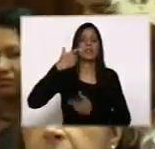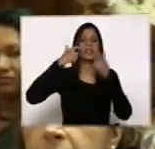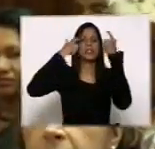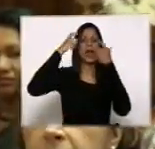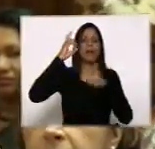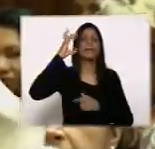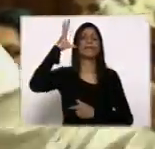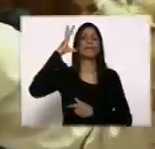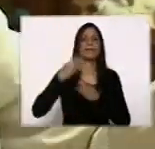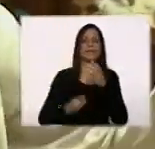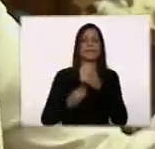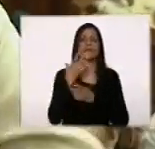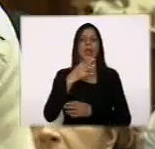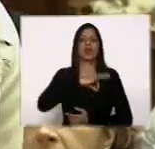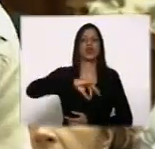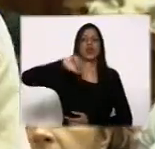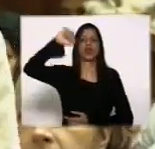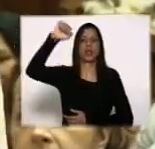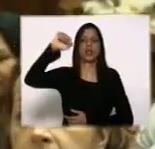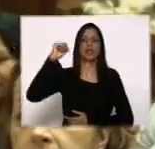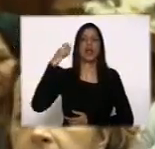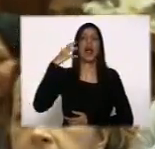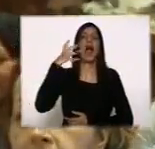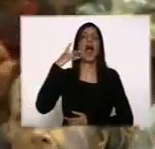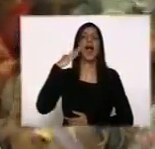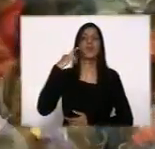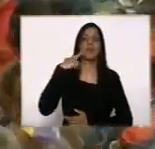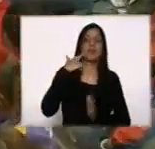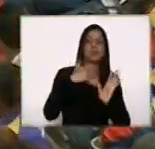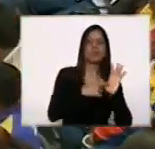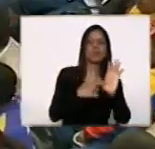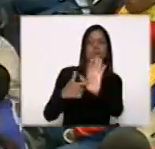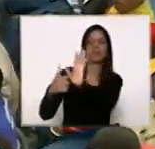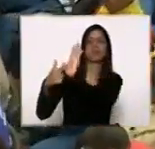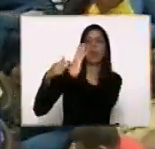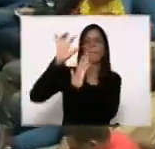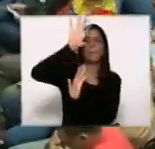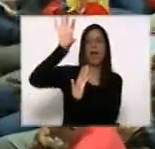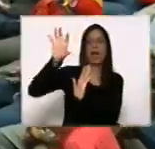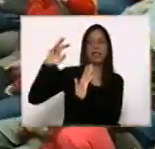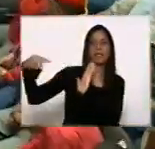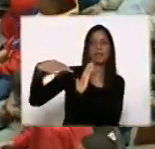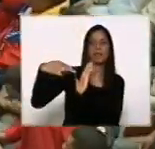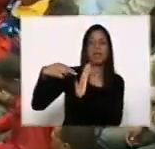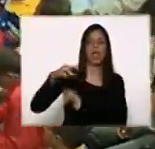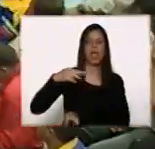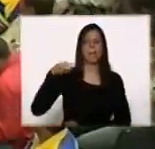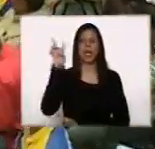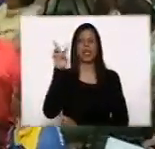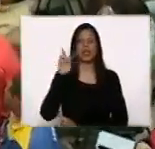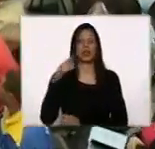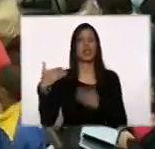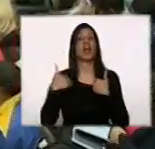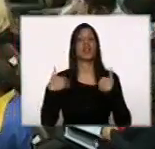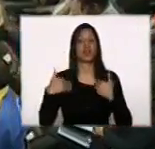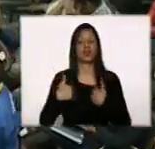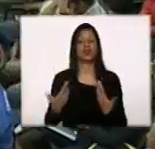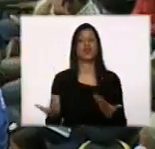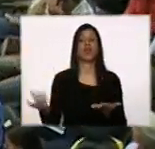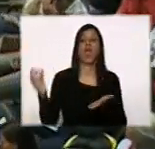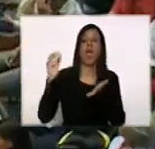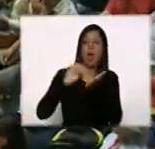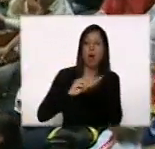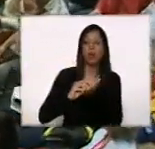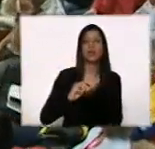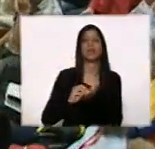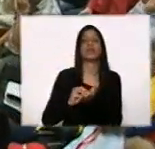Chávez es ejemplo para el mundo. Para nadie es un secreto que hemos sido víctimas de esta arremetida